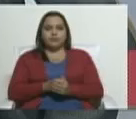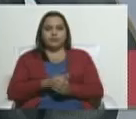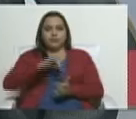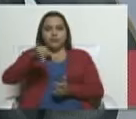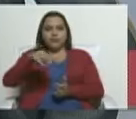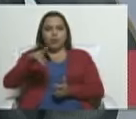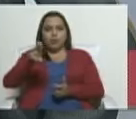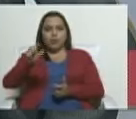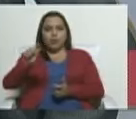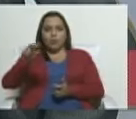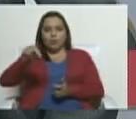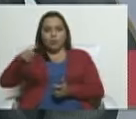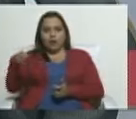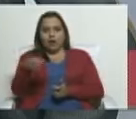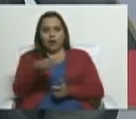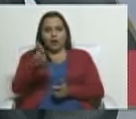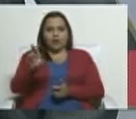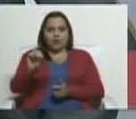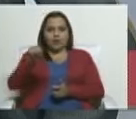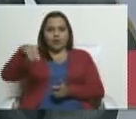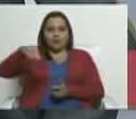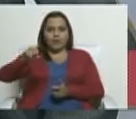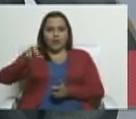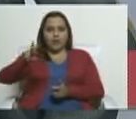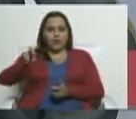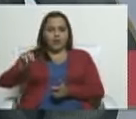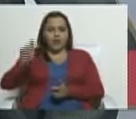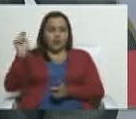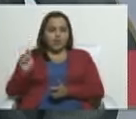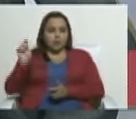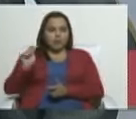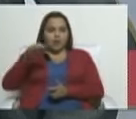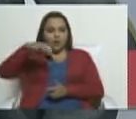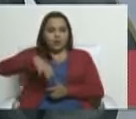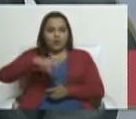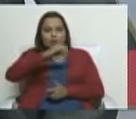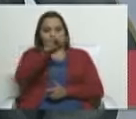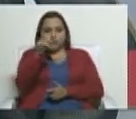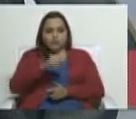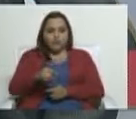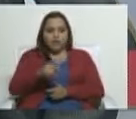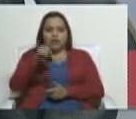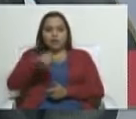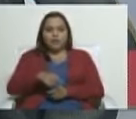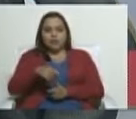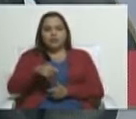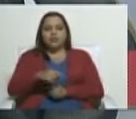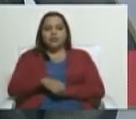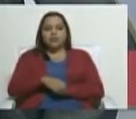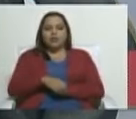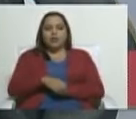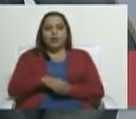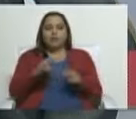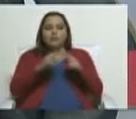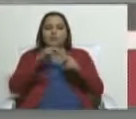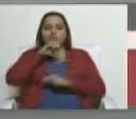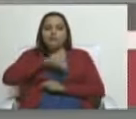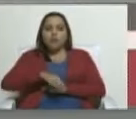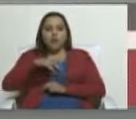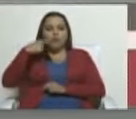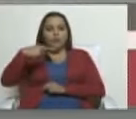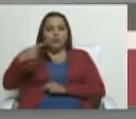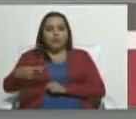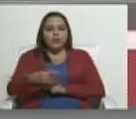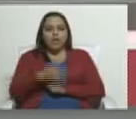Carlos Romero, él es diputado por el estado Zulia y además es historiador, es politólogo y tiene